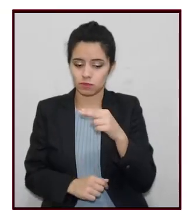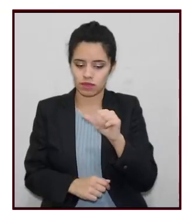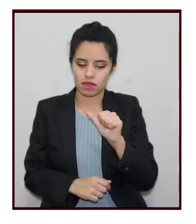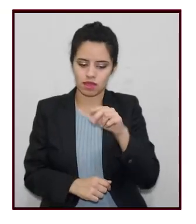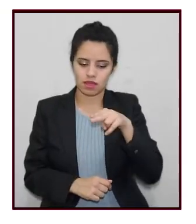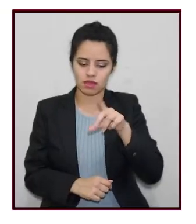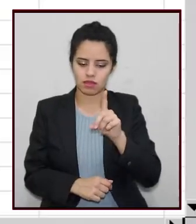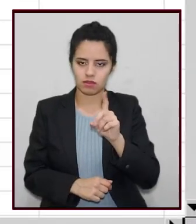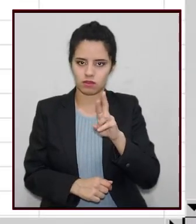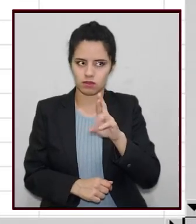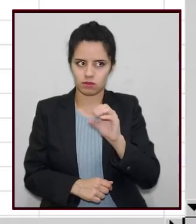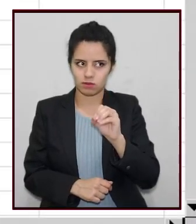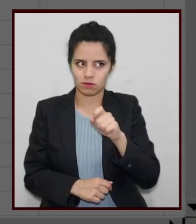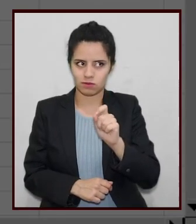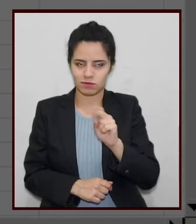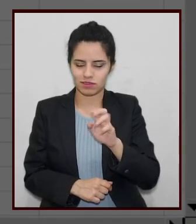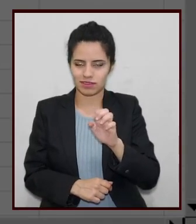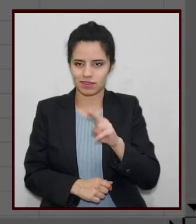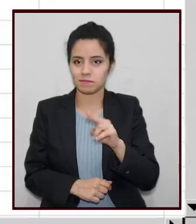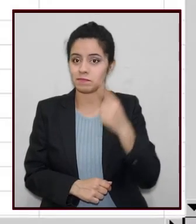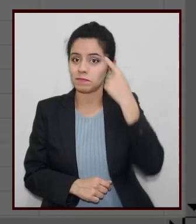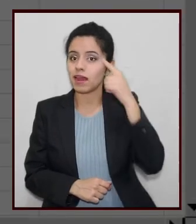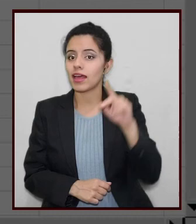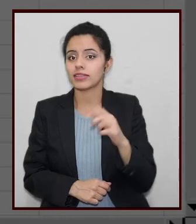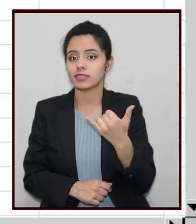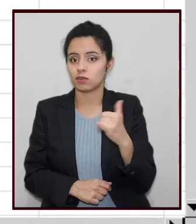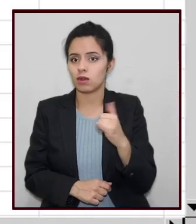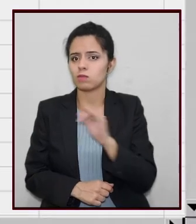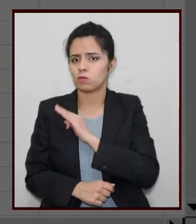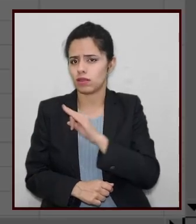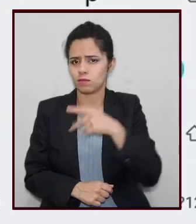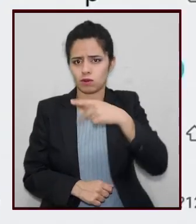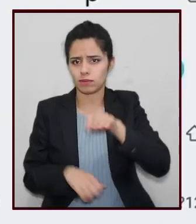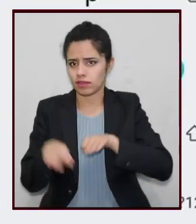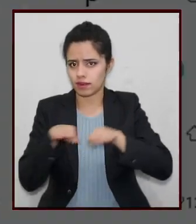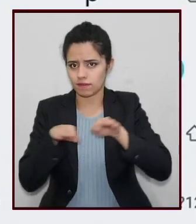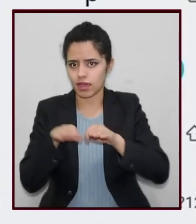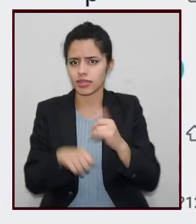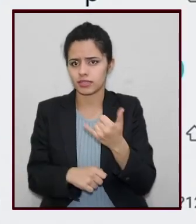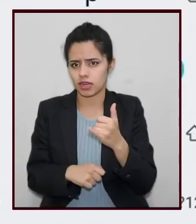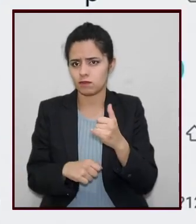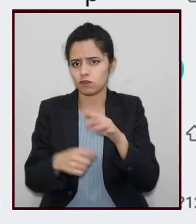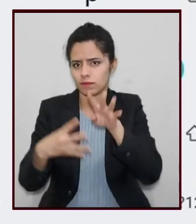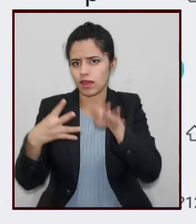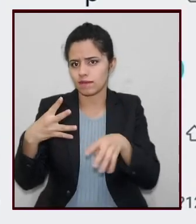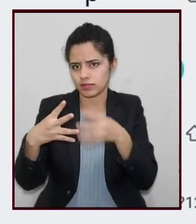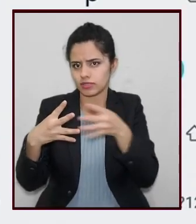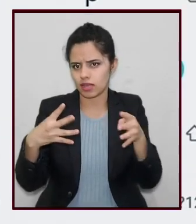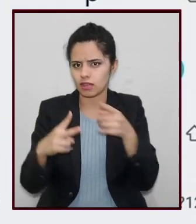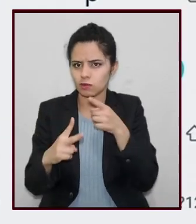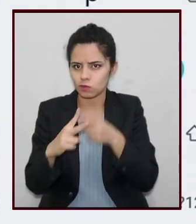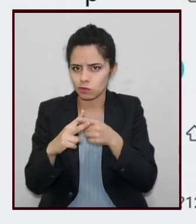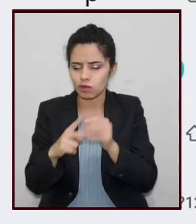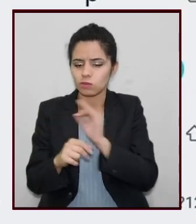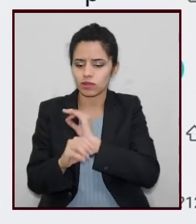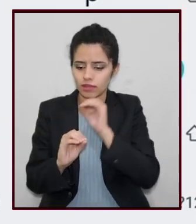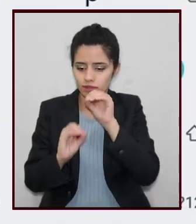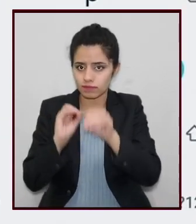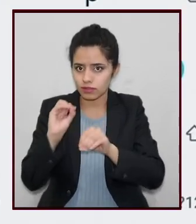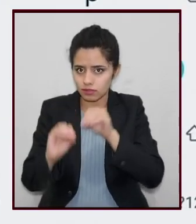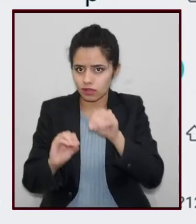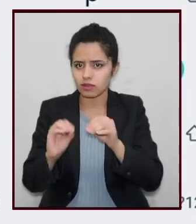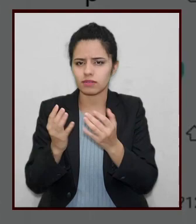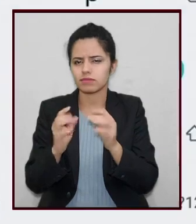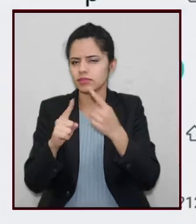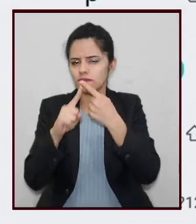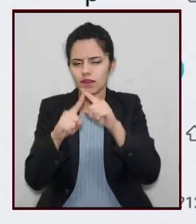Se llama Andropen y es una aplicación para smartphones que te ofrece trabajar desde tu teléfono Android en una hoja de cálculo en la que puedes insertar